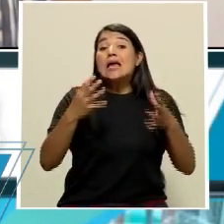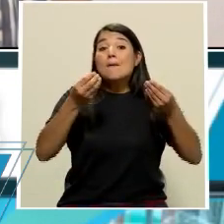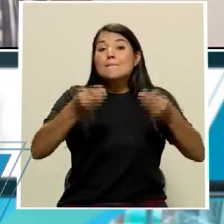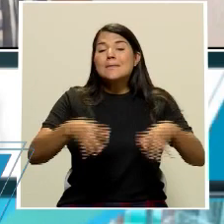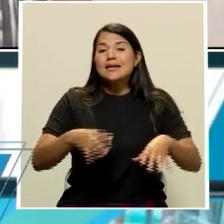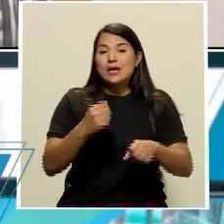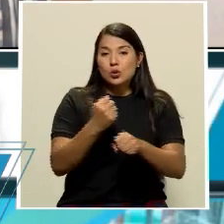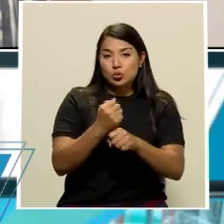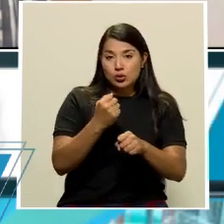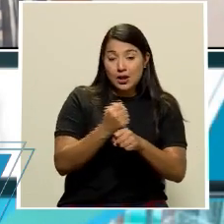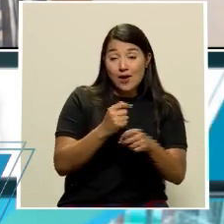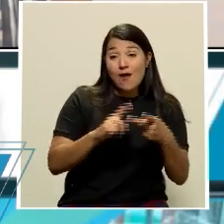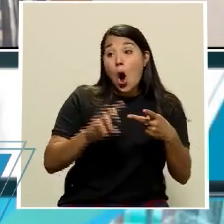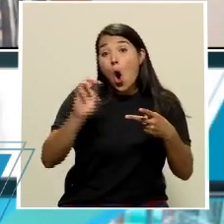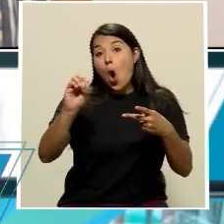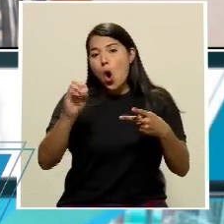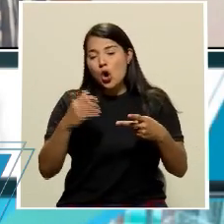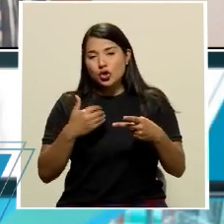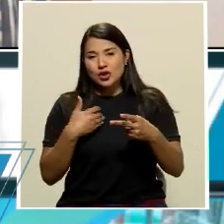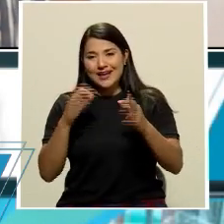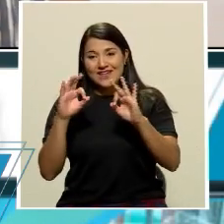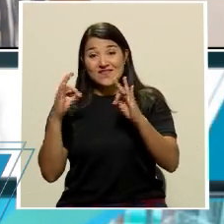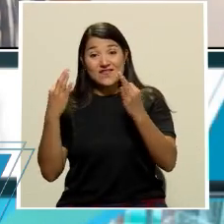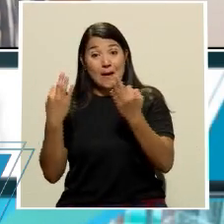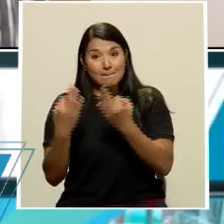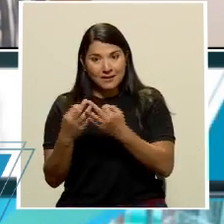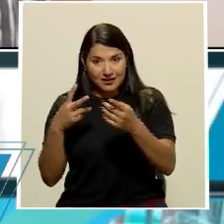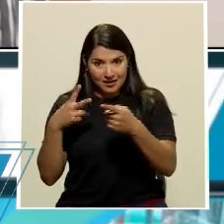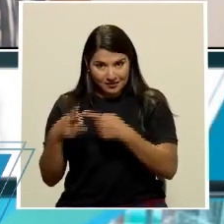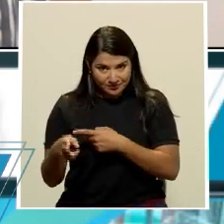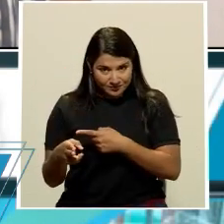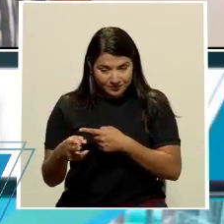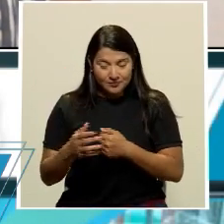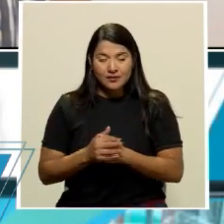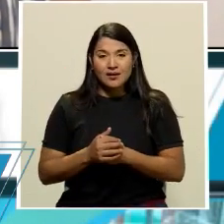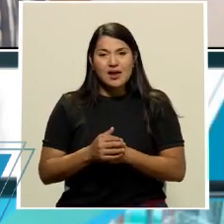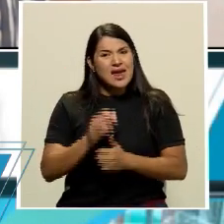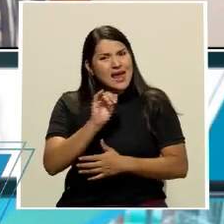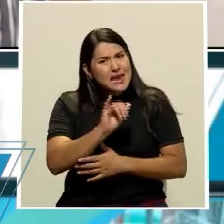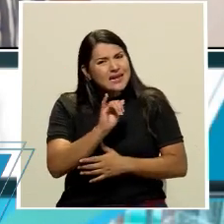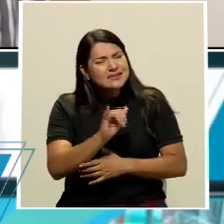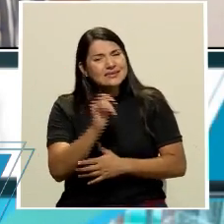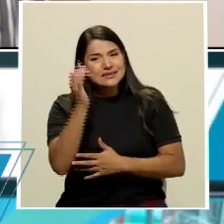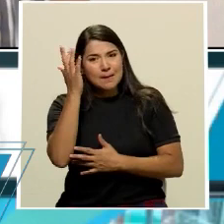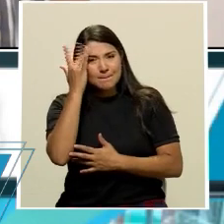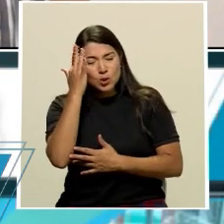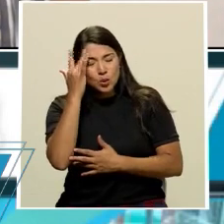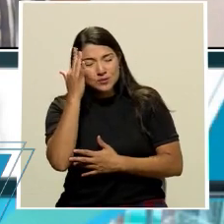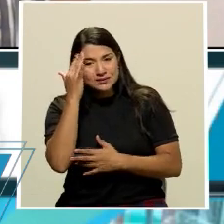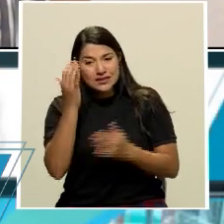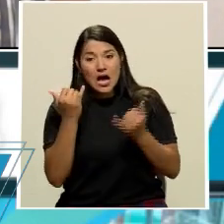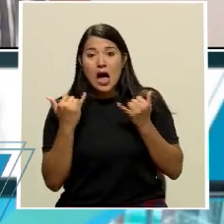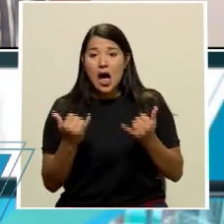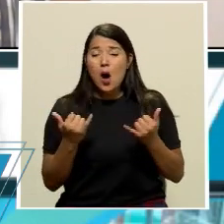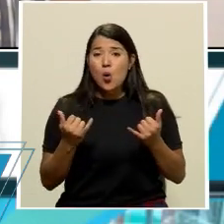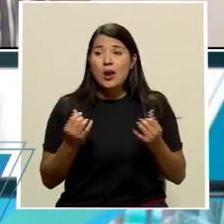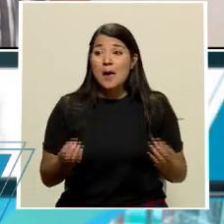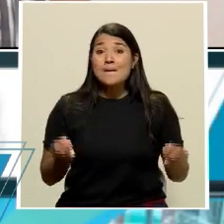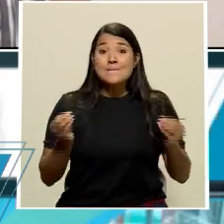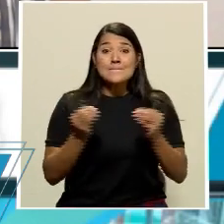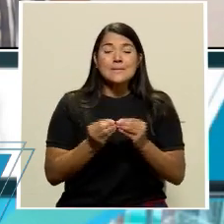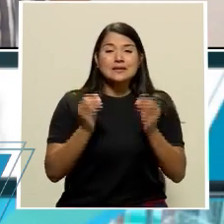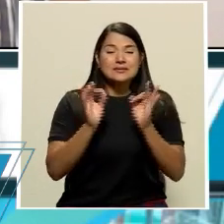el empleo o tener familiares que lo han perdido. Esta preocupación se volvió incluso